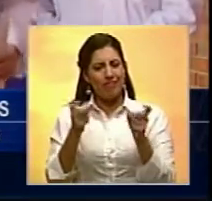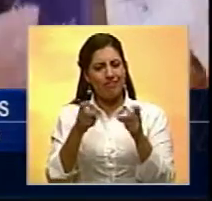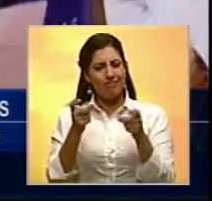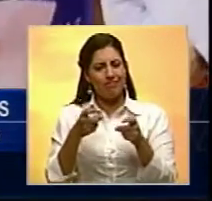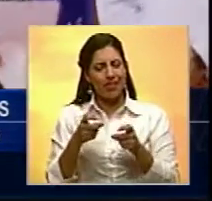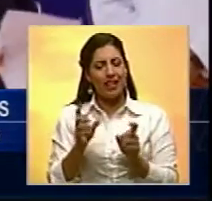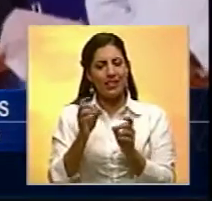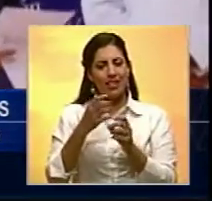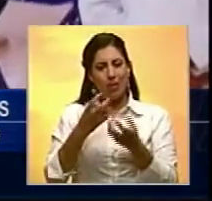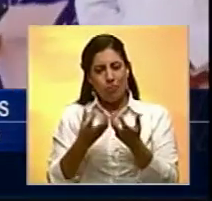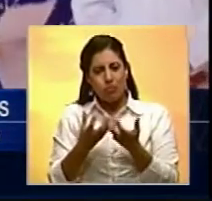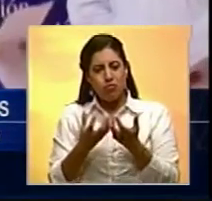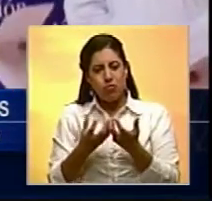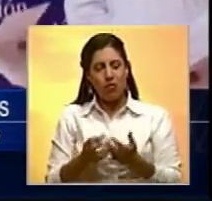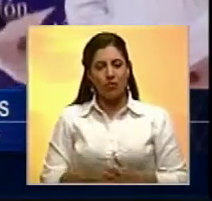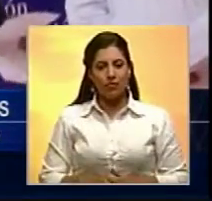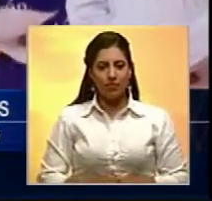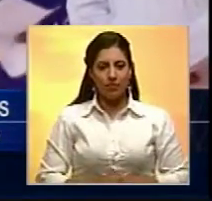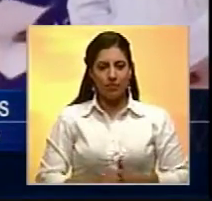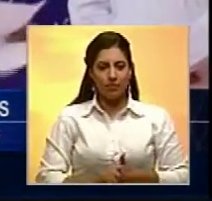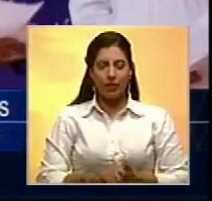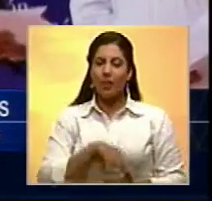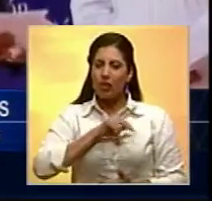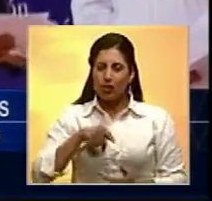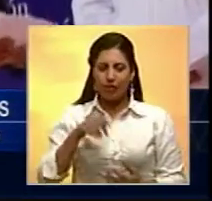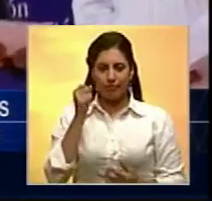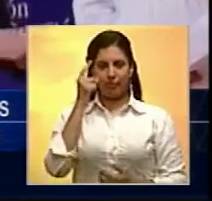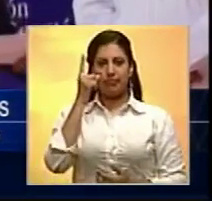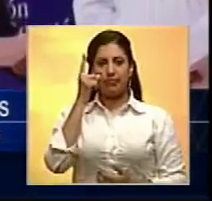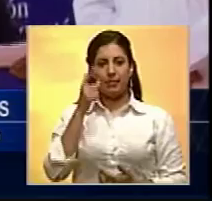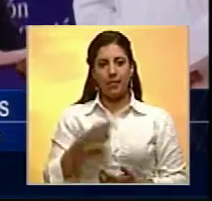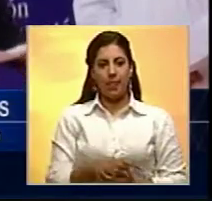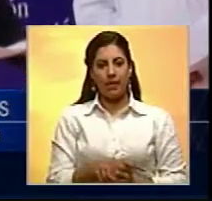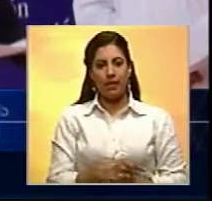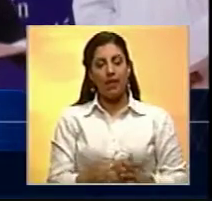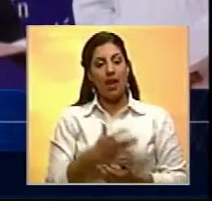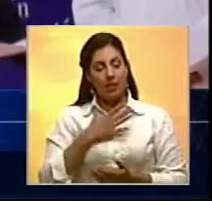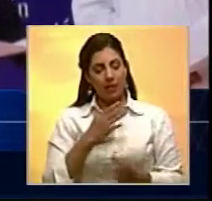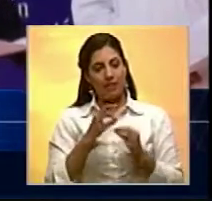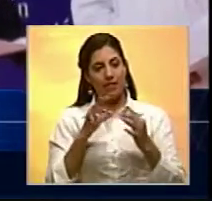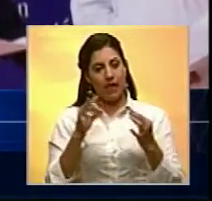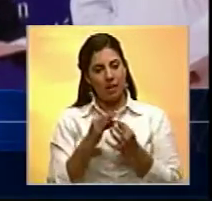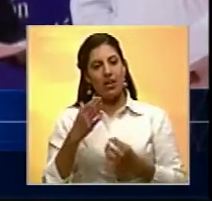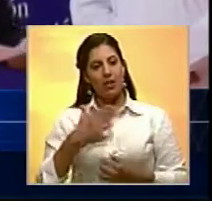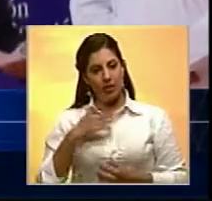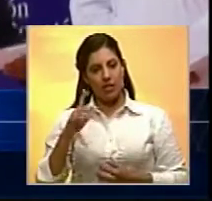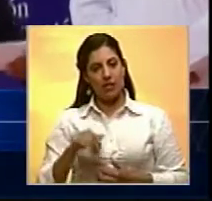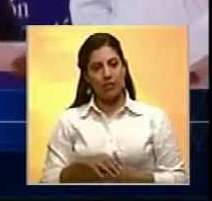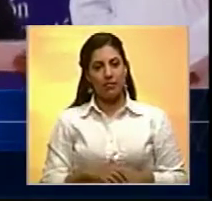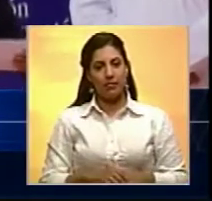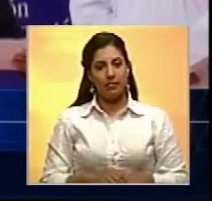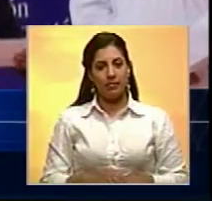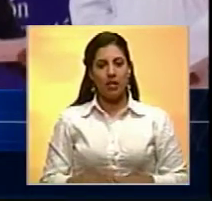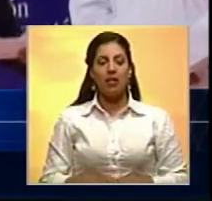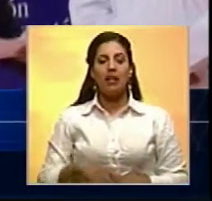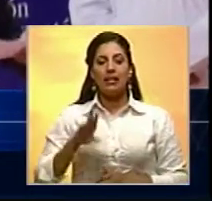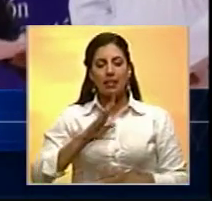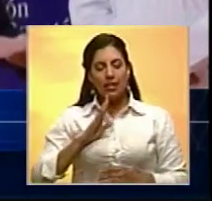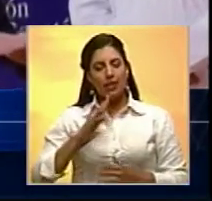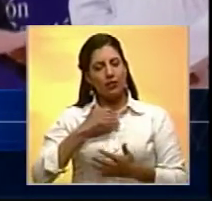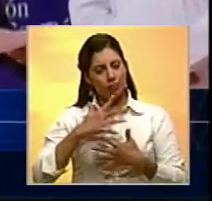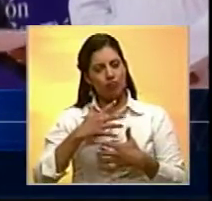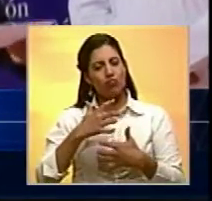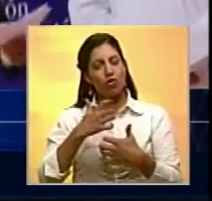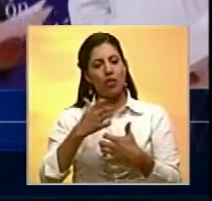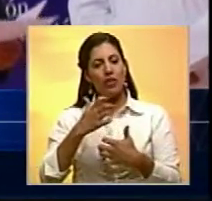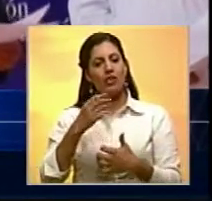en la próstata. Nos toma por sorpresa a mi familia y a mí. Mantengo mi